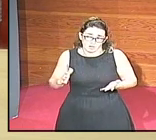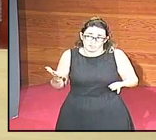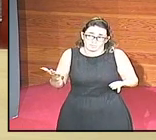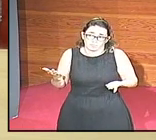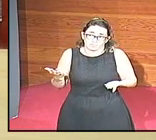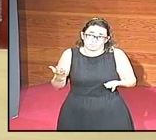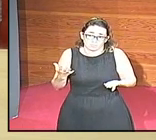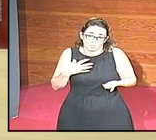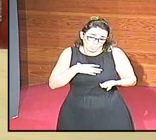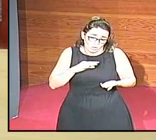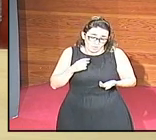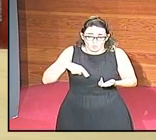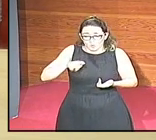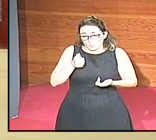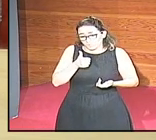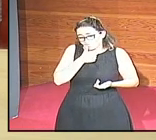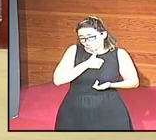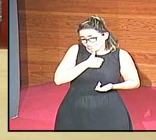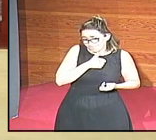y quizá es un sacrificio para que